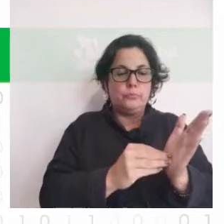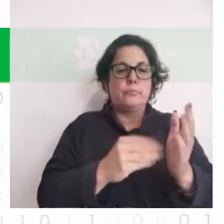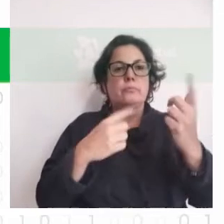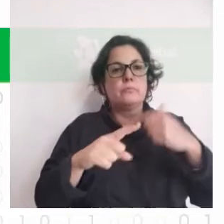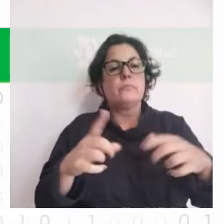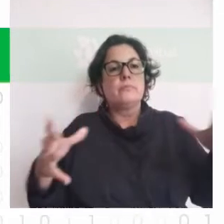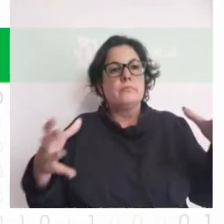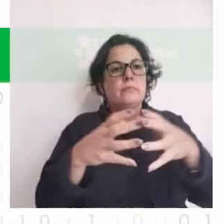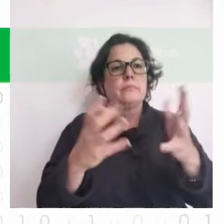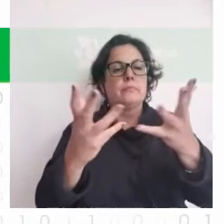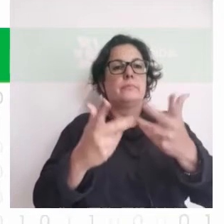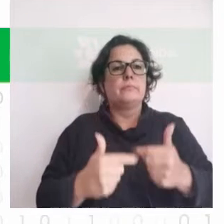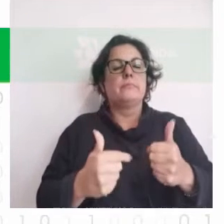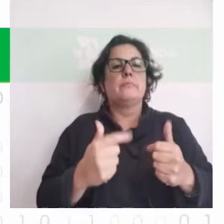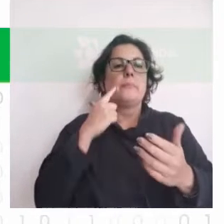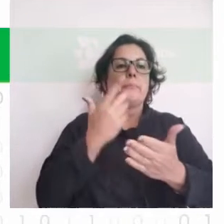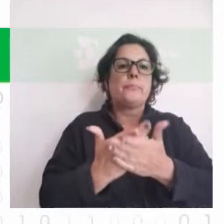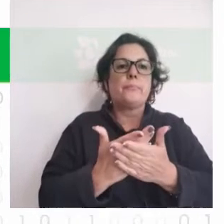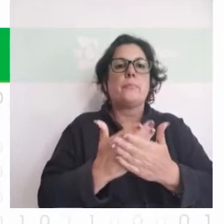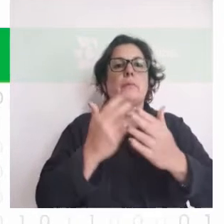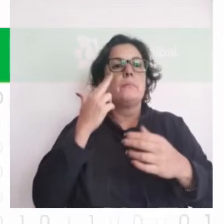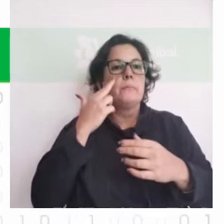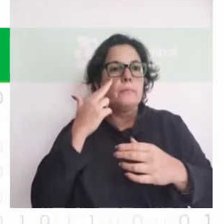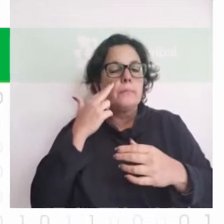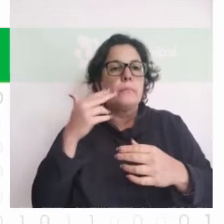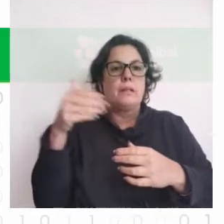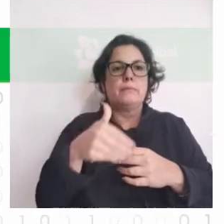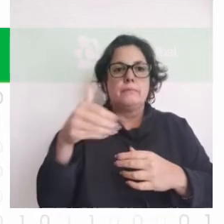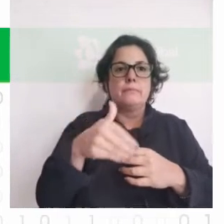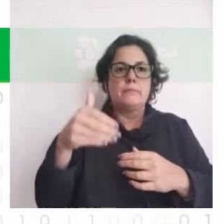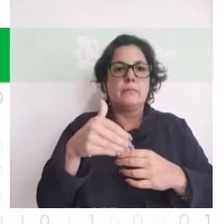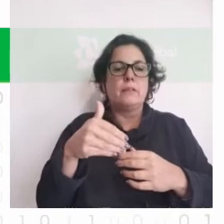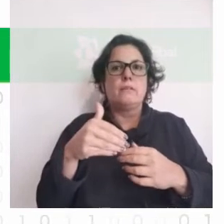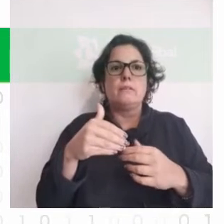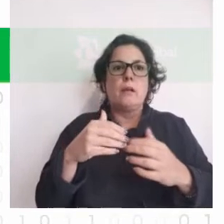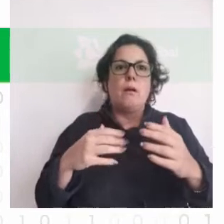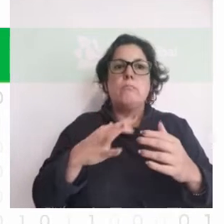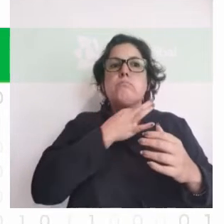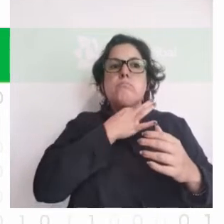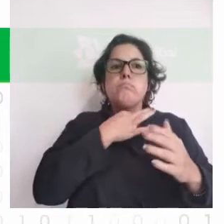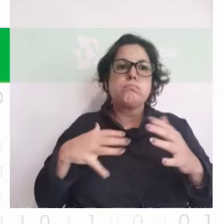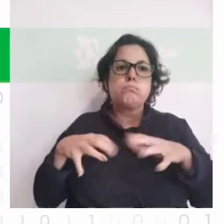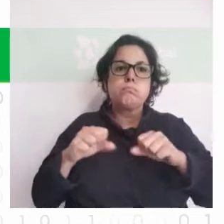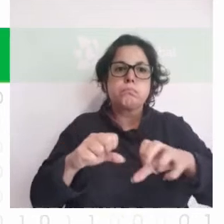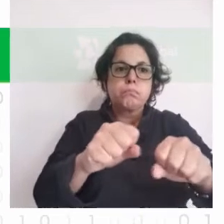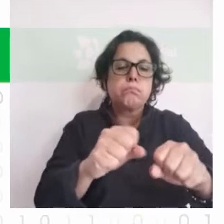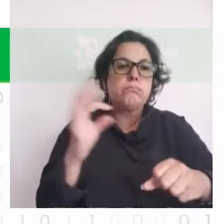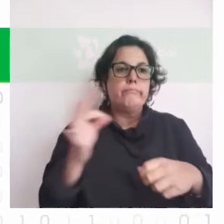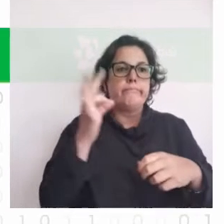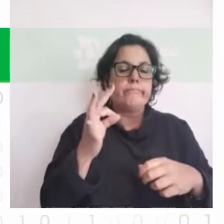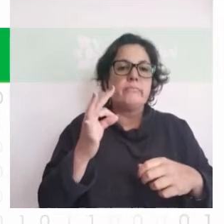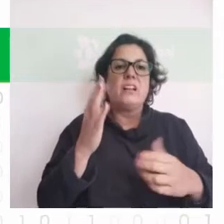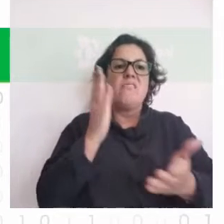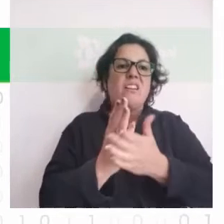equipo que lo organiza nos planteó que tienen un problema con la asistencia, los cupos se agotan enseguida, los docentes se anotan a los talleres, pero muchos finalmente